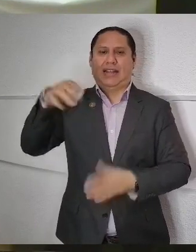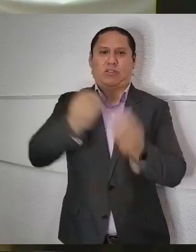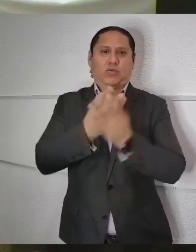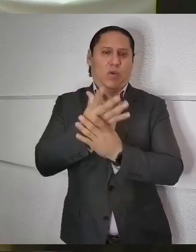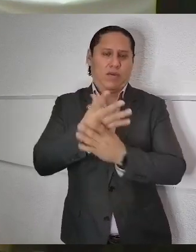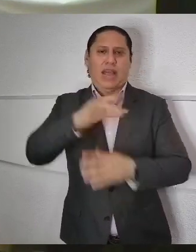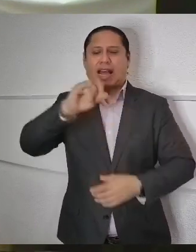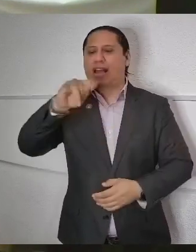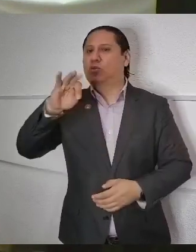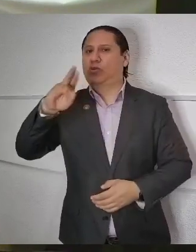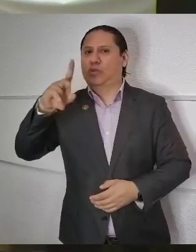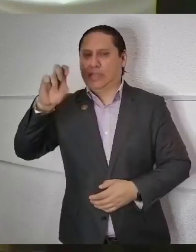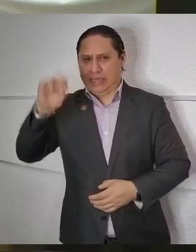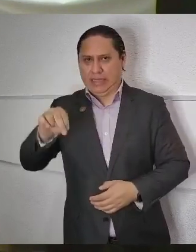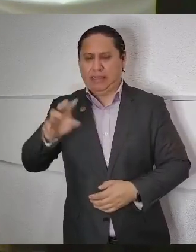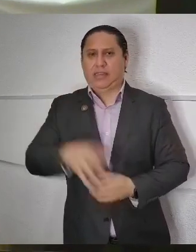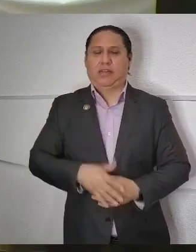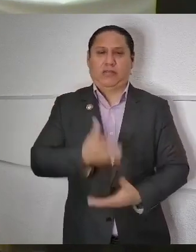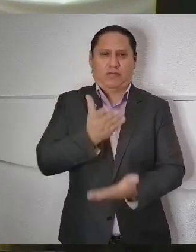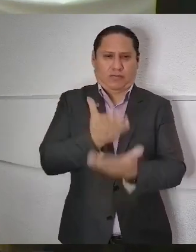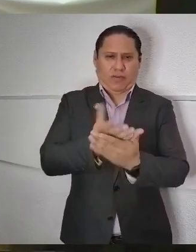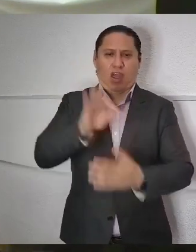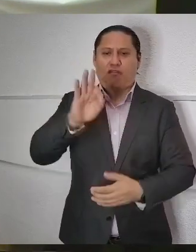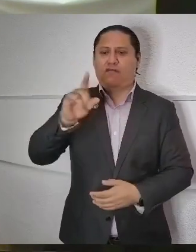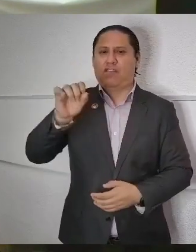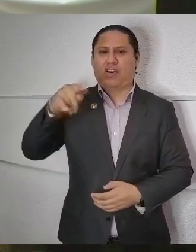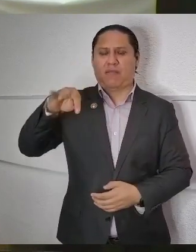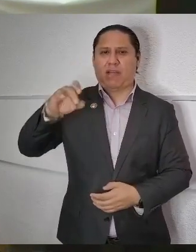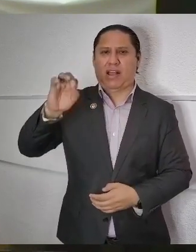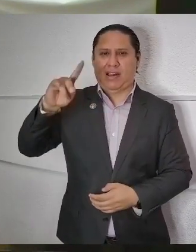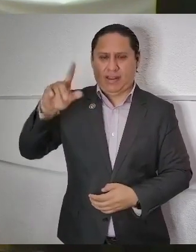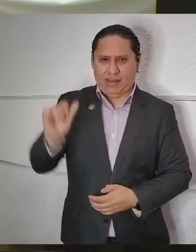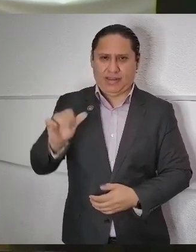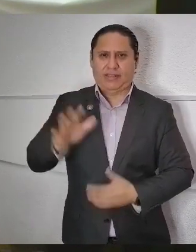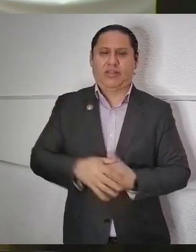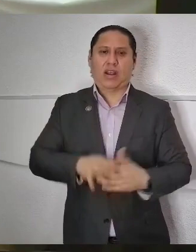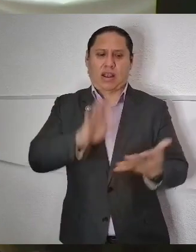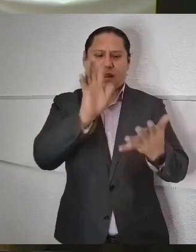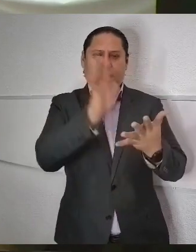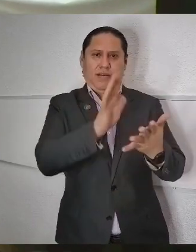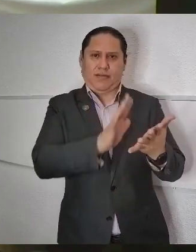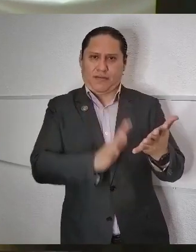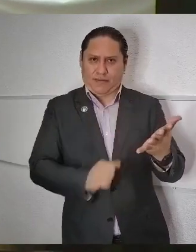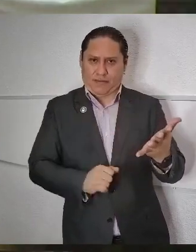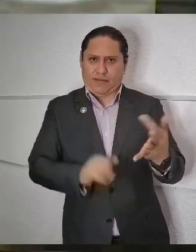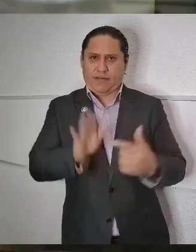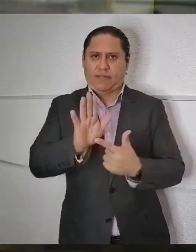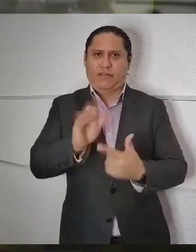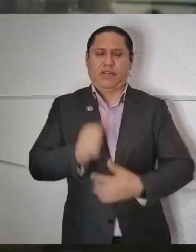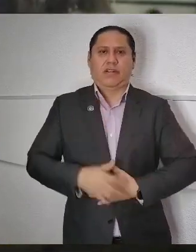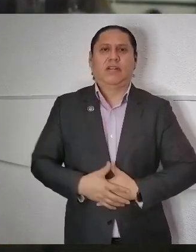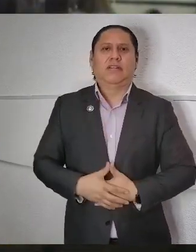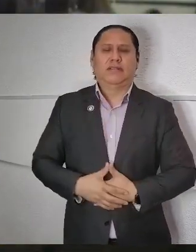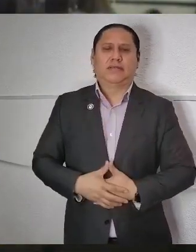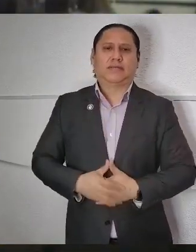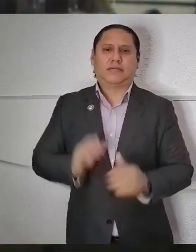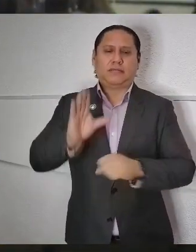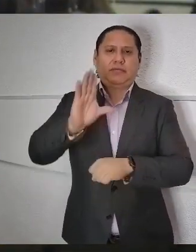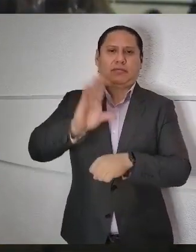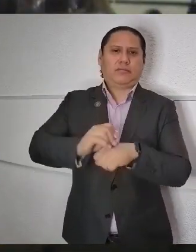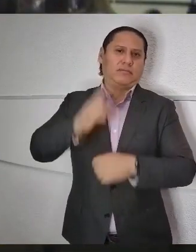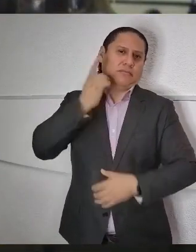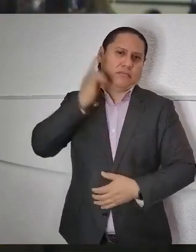lo que solicito a la diputada secretaria Flor de María Esponda Torres dé lectura al documento de cuenta. Con su